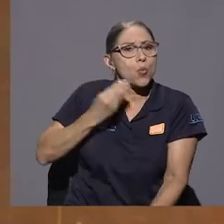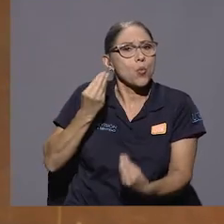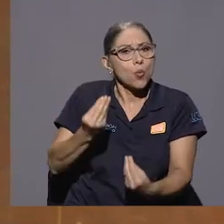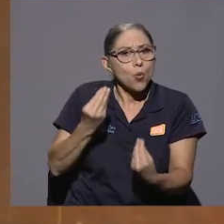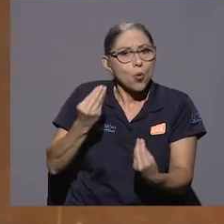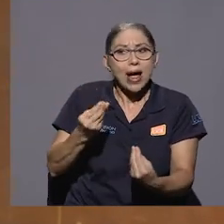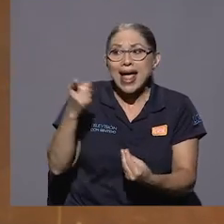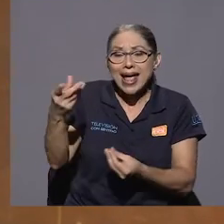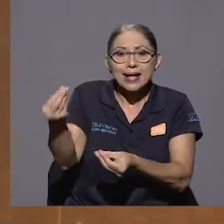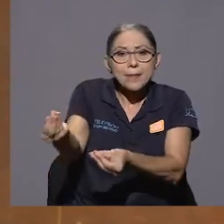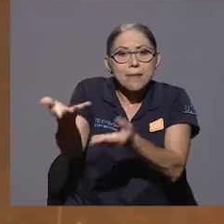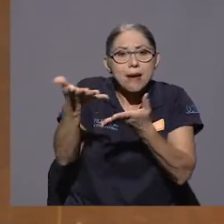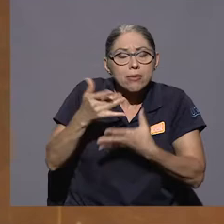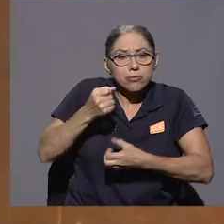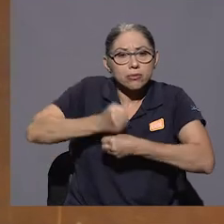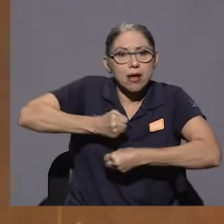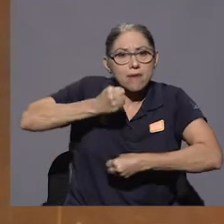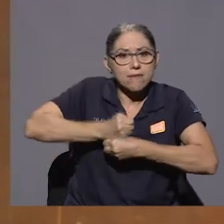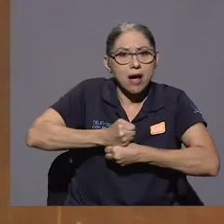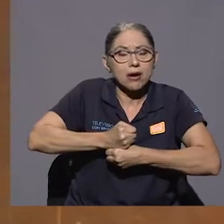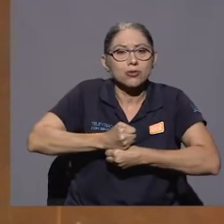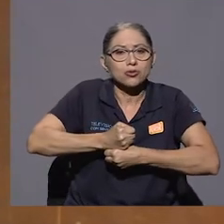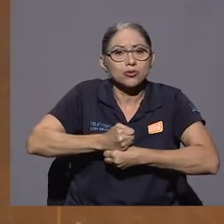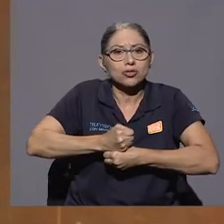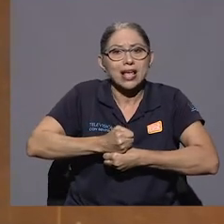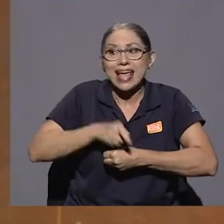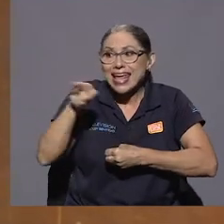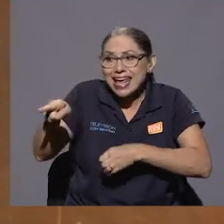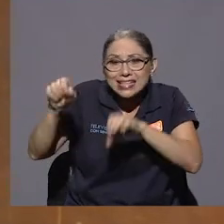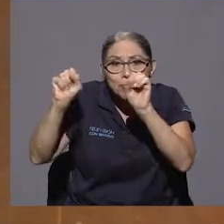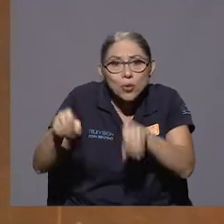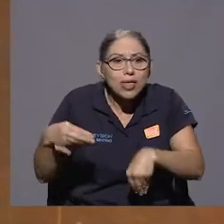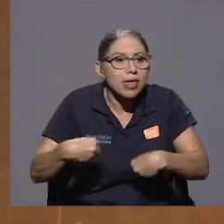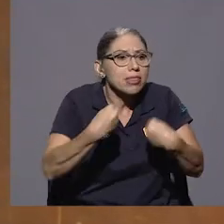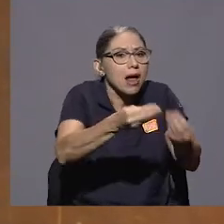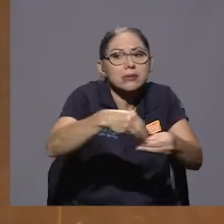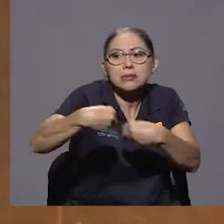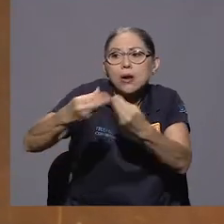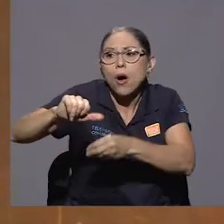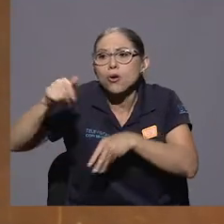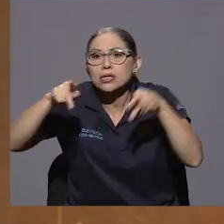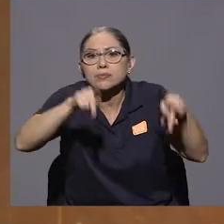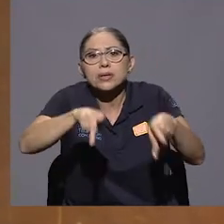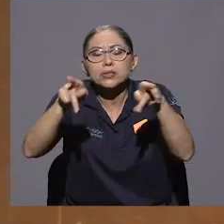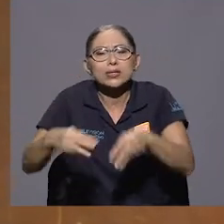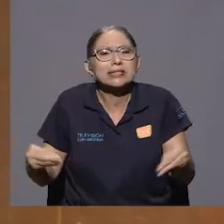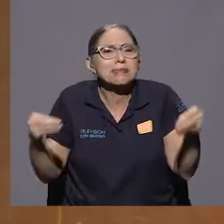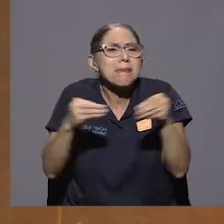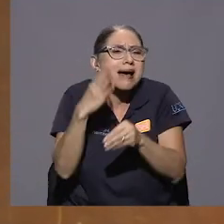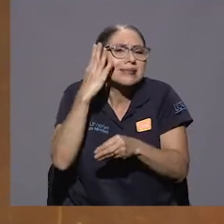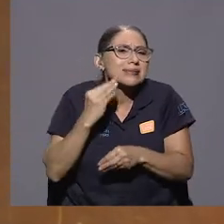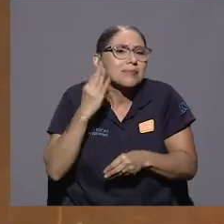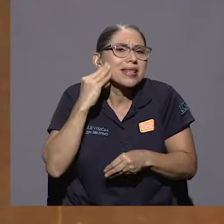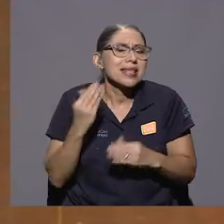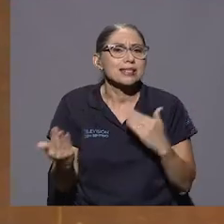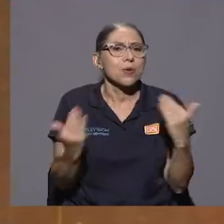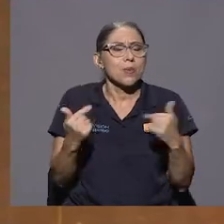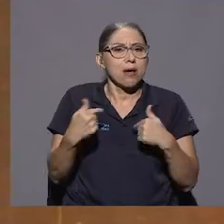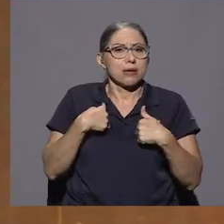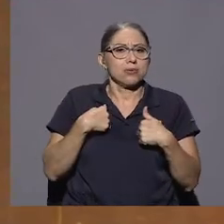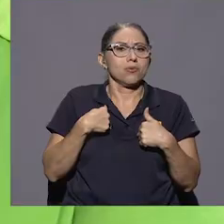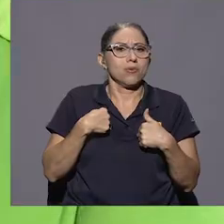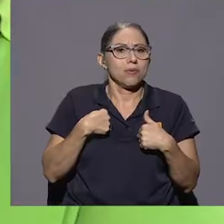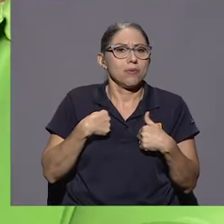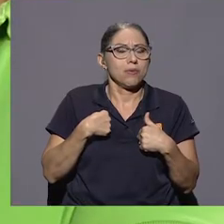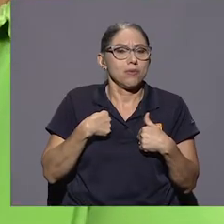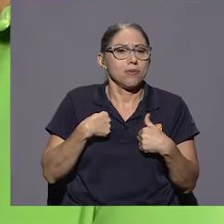me asignó trabajos que se los pudo haber asignado a compañeros de muchísima más experiencia que yo en aquel momento en el